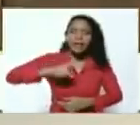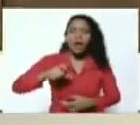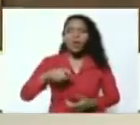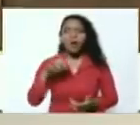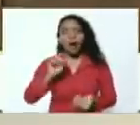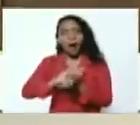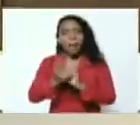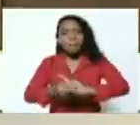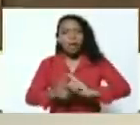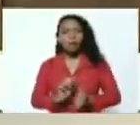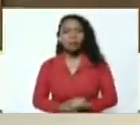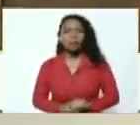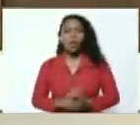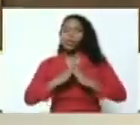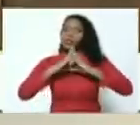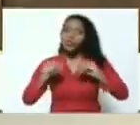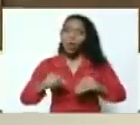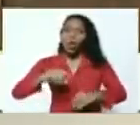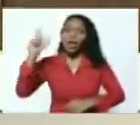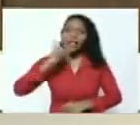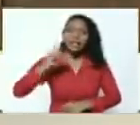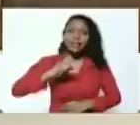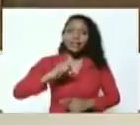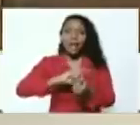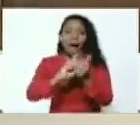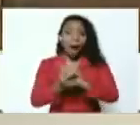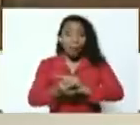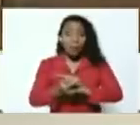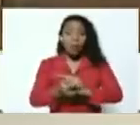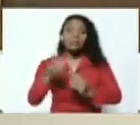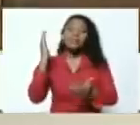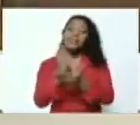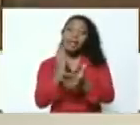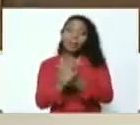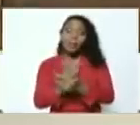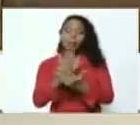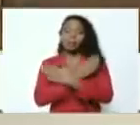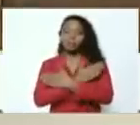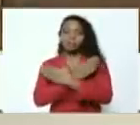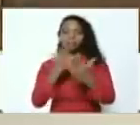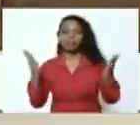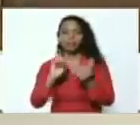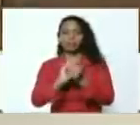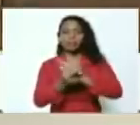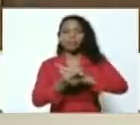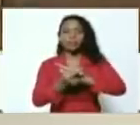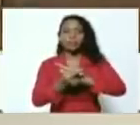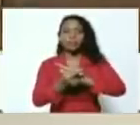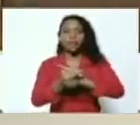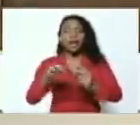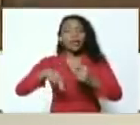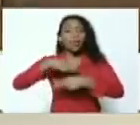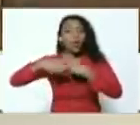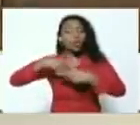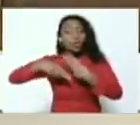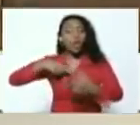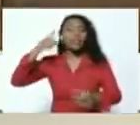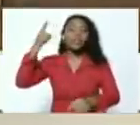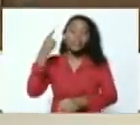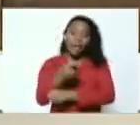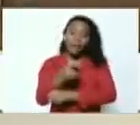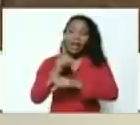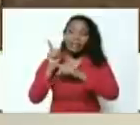cambiar. Todo lo que sea necesario cambiar, siempre está en disposición de cambiarlo. La revolución debe ser